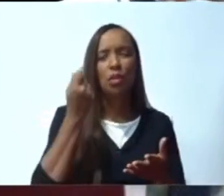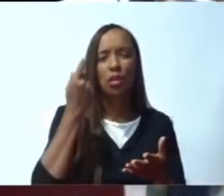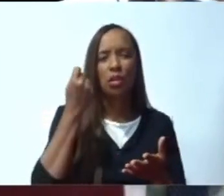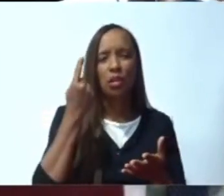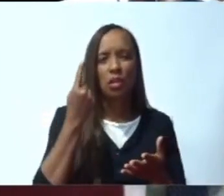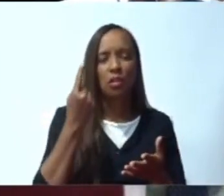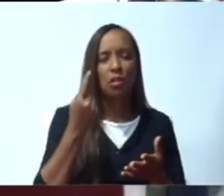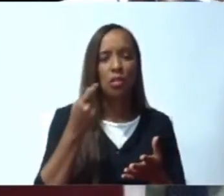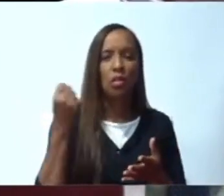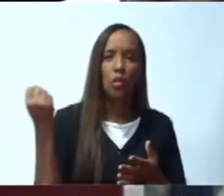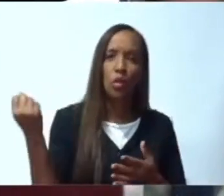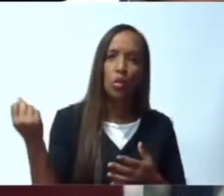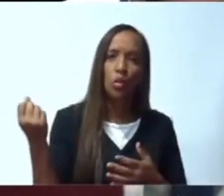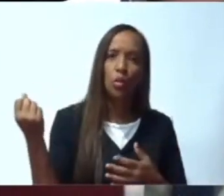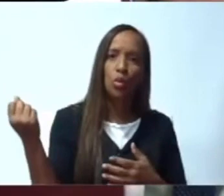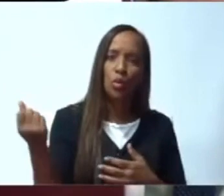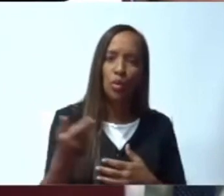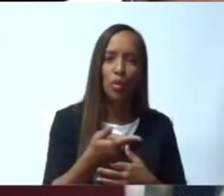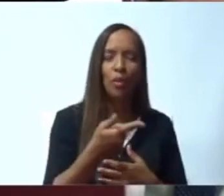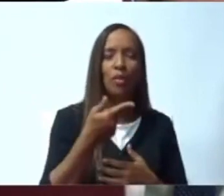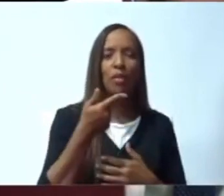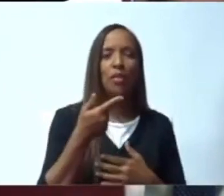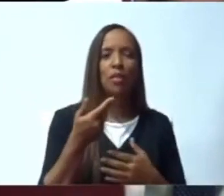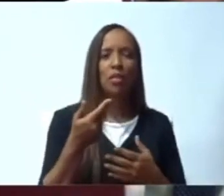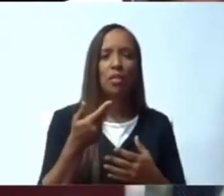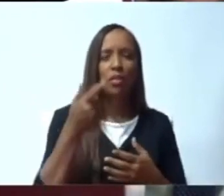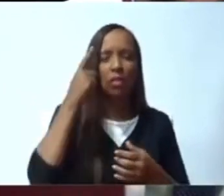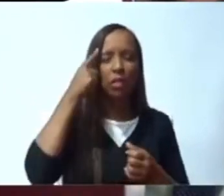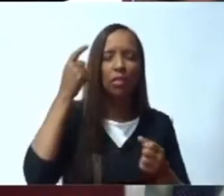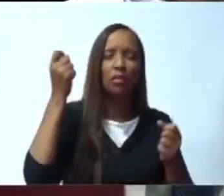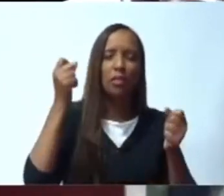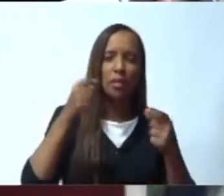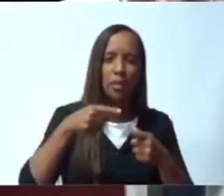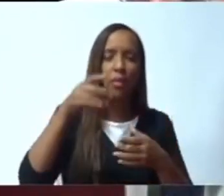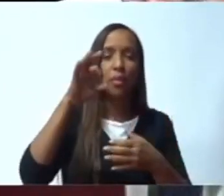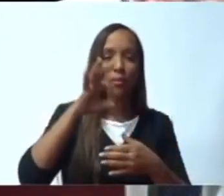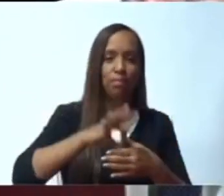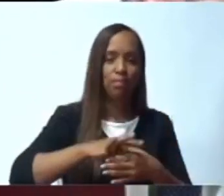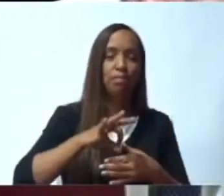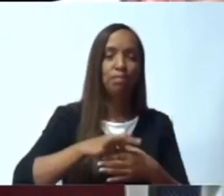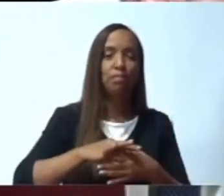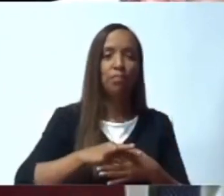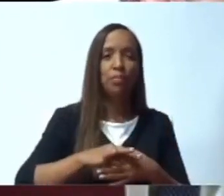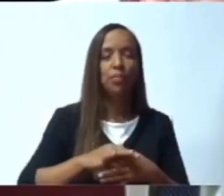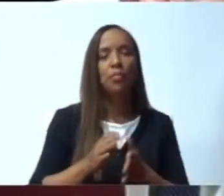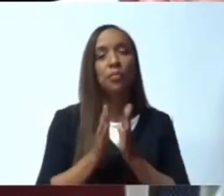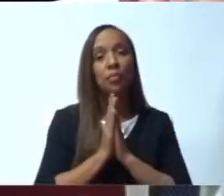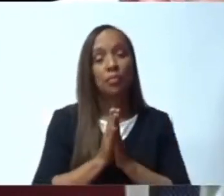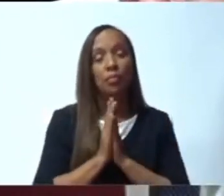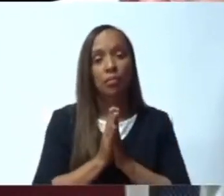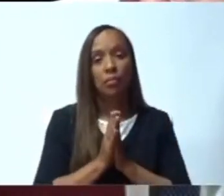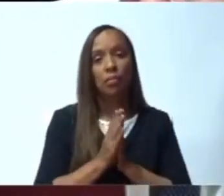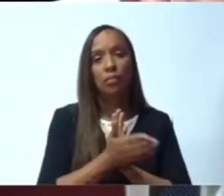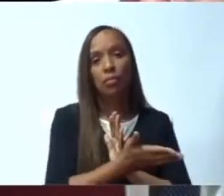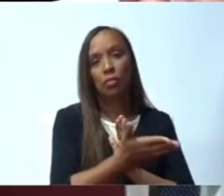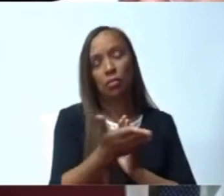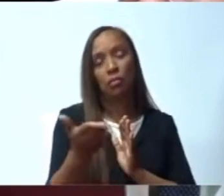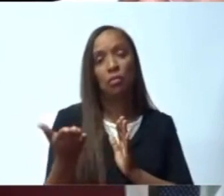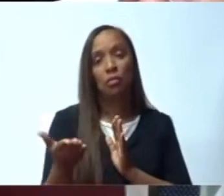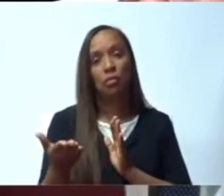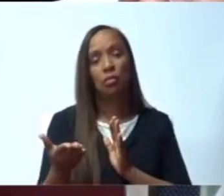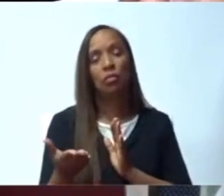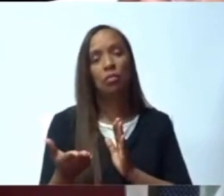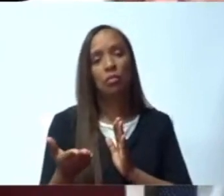extenderme, presidente, en honor a la brevedad y al mejor uso del tiempo, y pedirles a todos los colegas